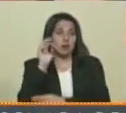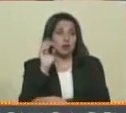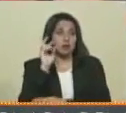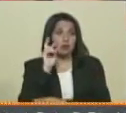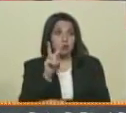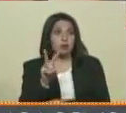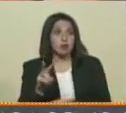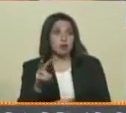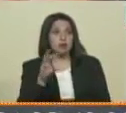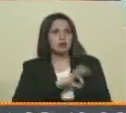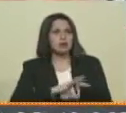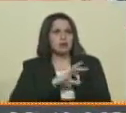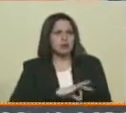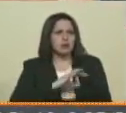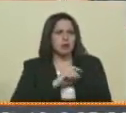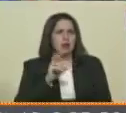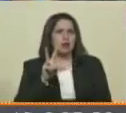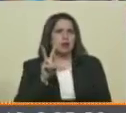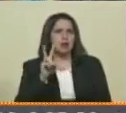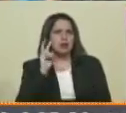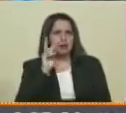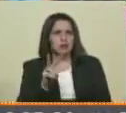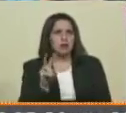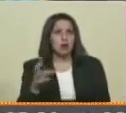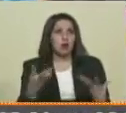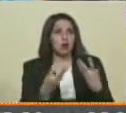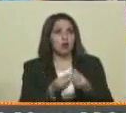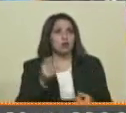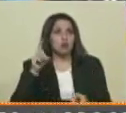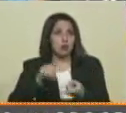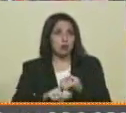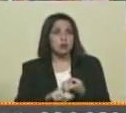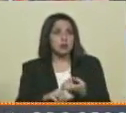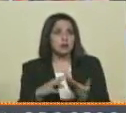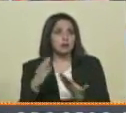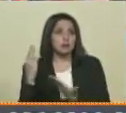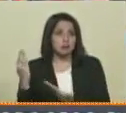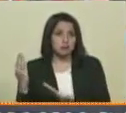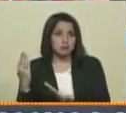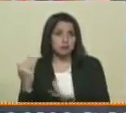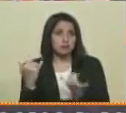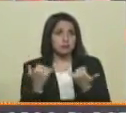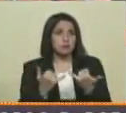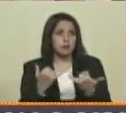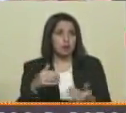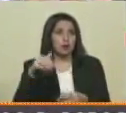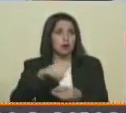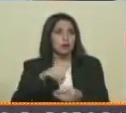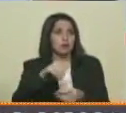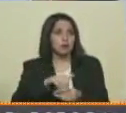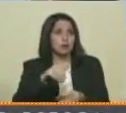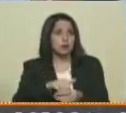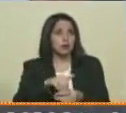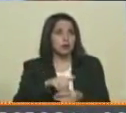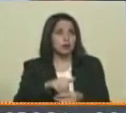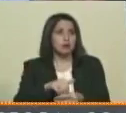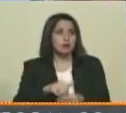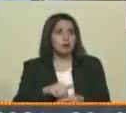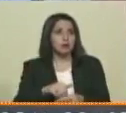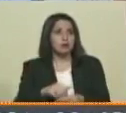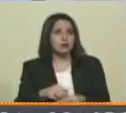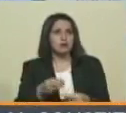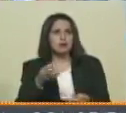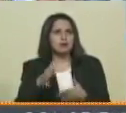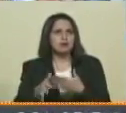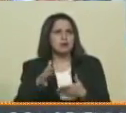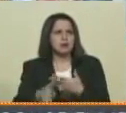Venezolana Social TVS, Winston Vallenilla, quien junto a su esposa Marlene de Andrade acaban de ejercer su derecho al voto. Señor Winston, cuéntenos qué le parece